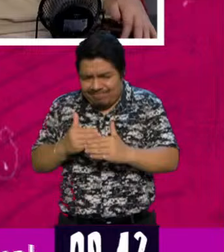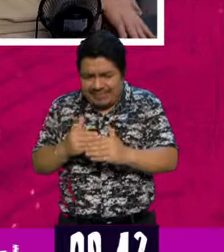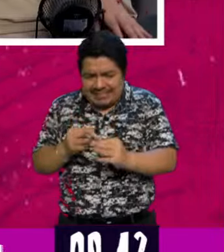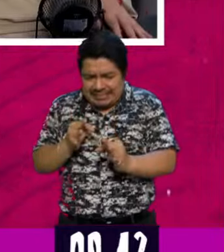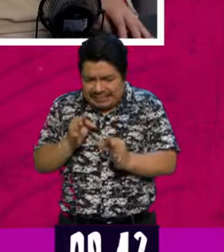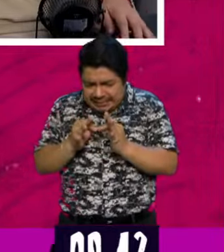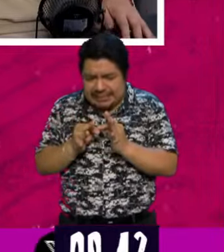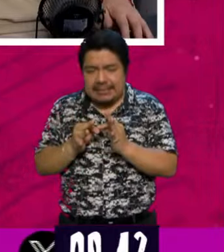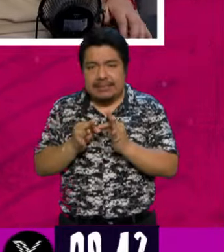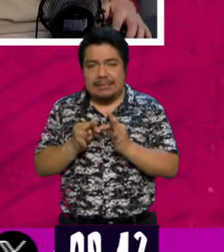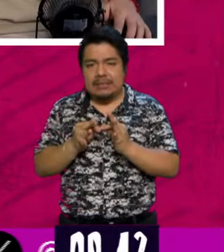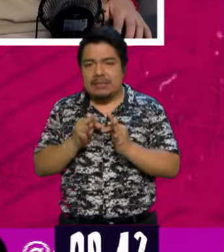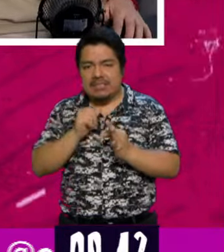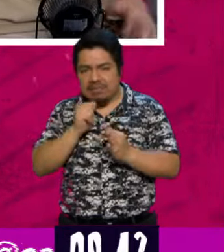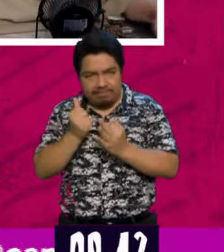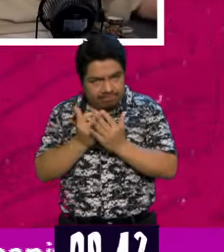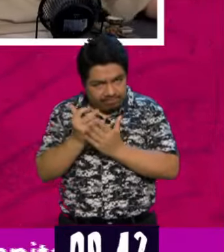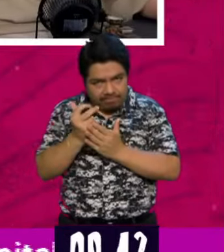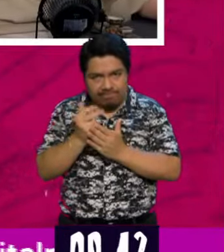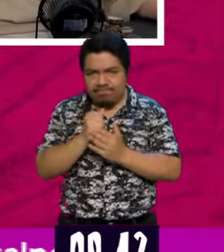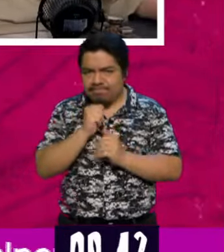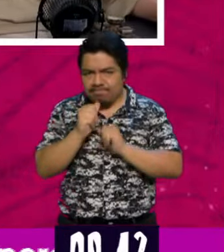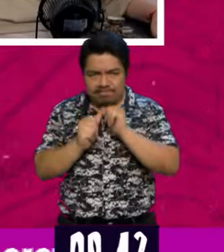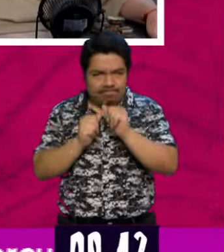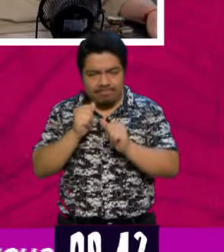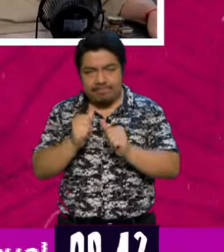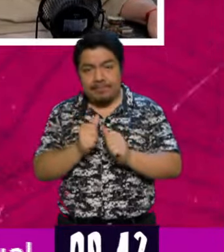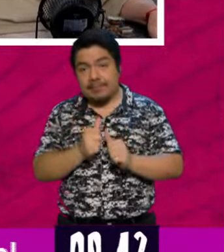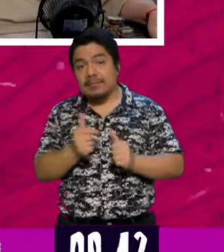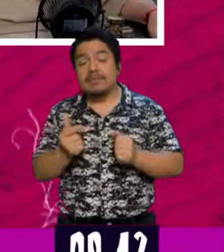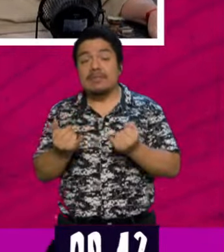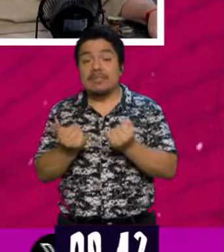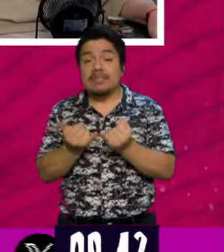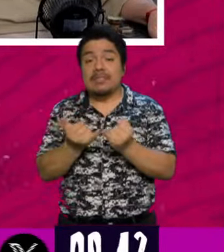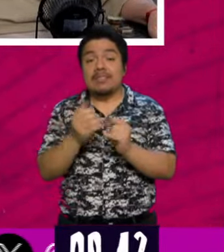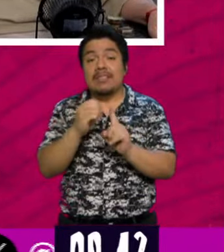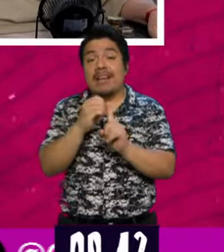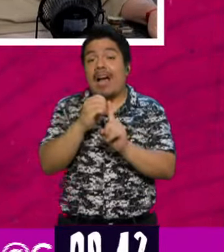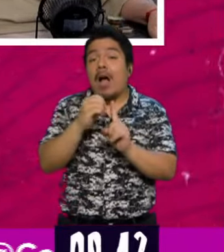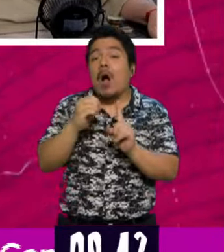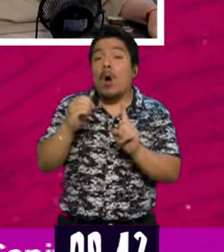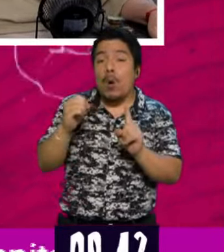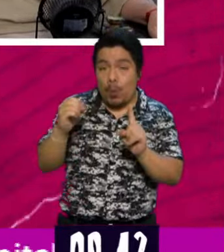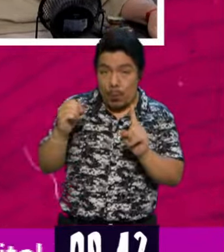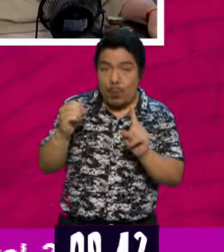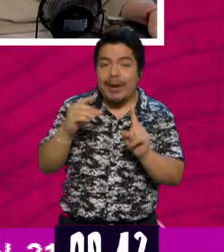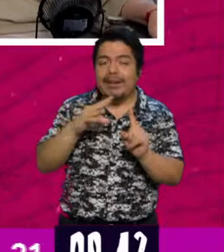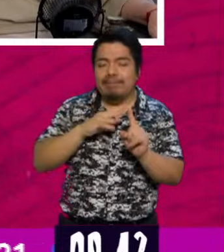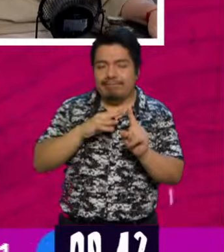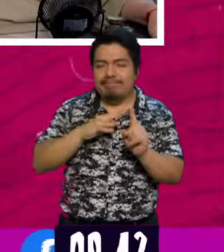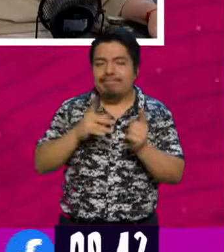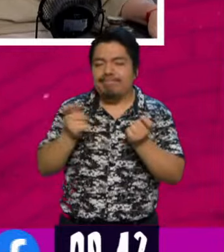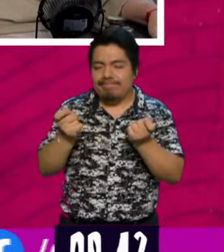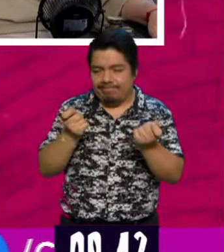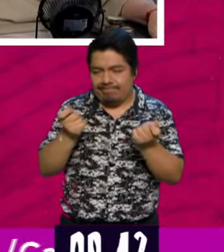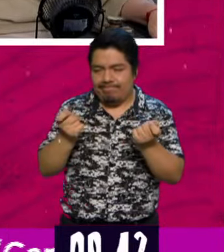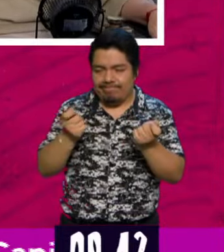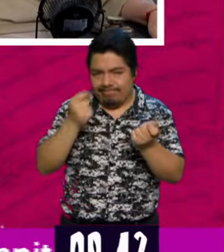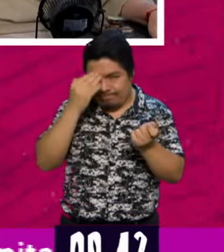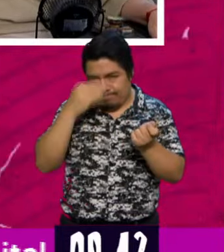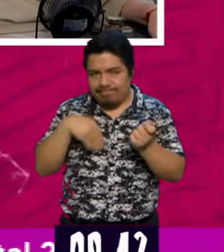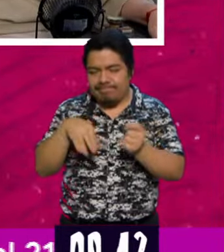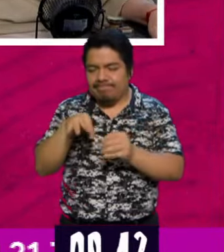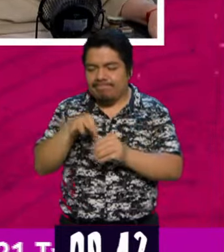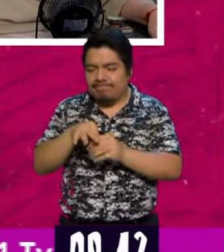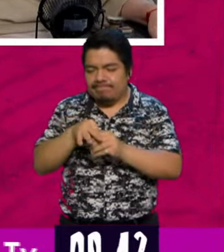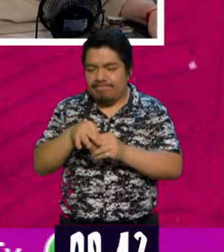puntuales, sin excesos, ¿no? Y lo otro, la organización con la que se llevó a cabo esta